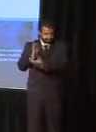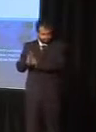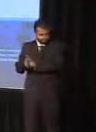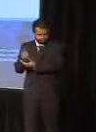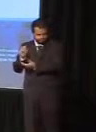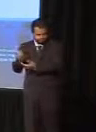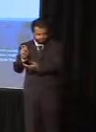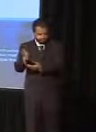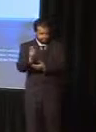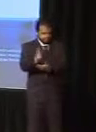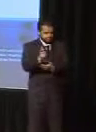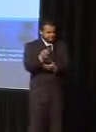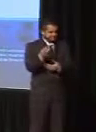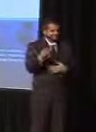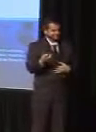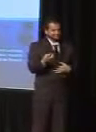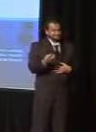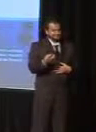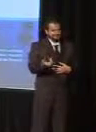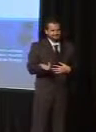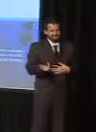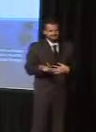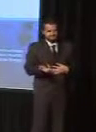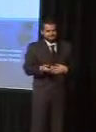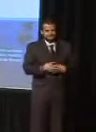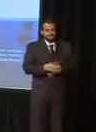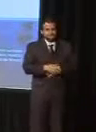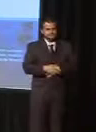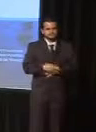en un área